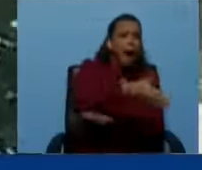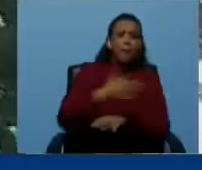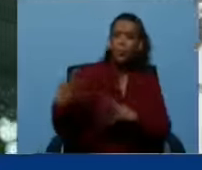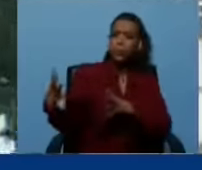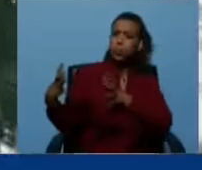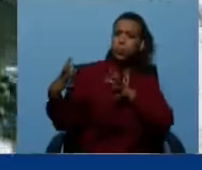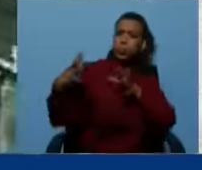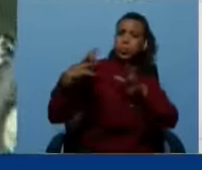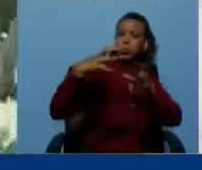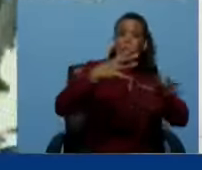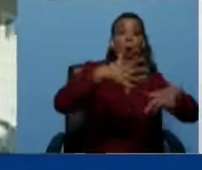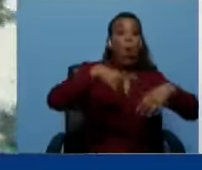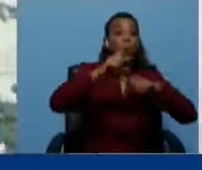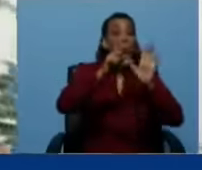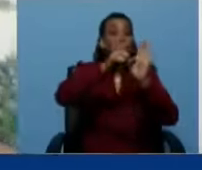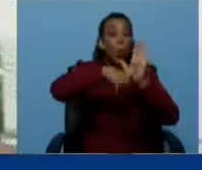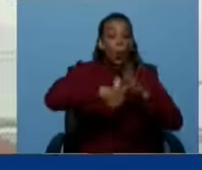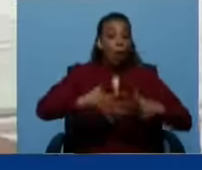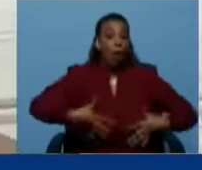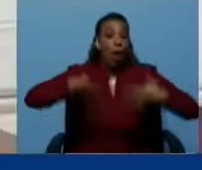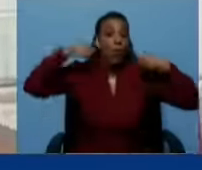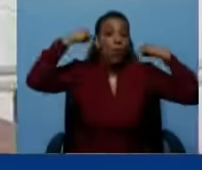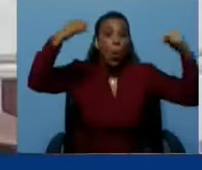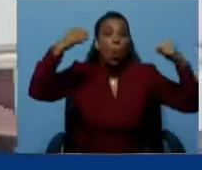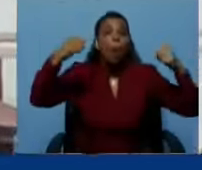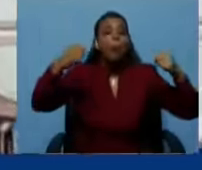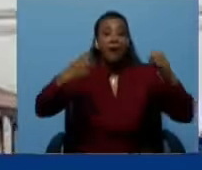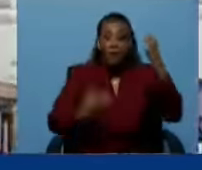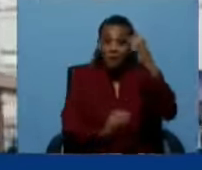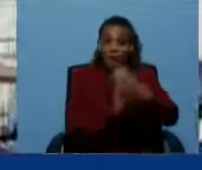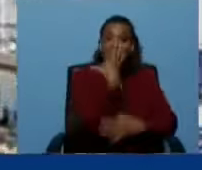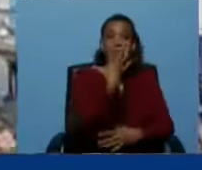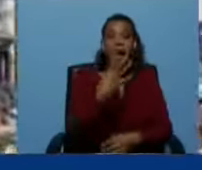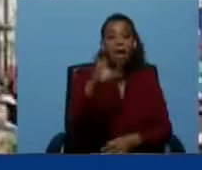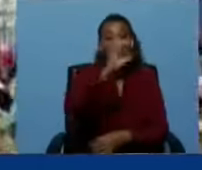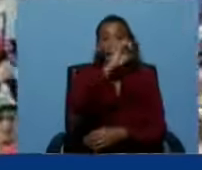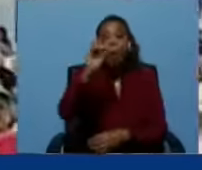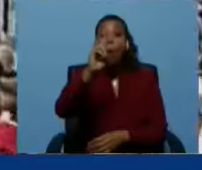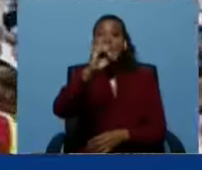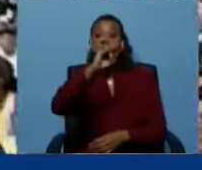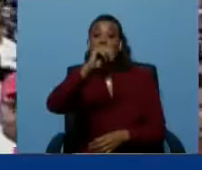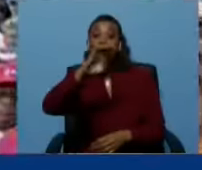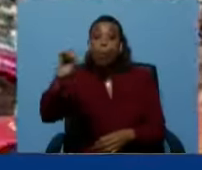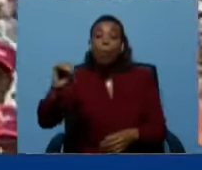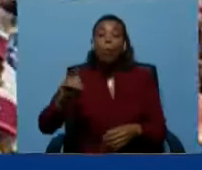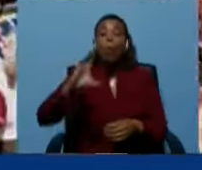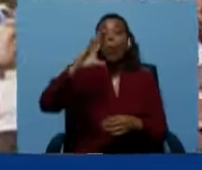Luego de la gloria de haber fundado en el Orinoco a Colombia la Grande.